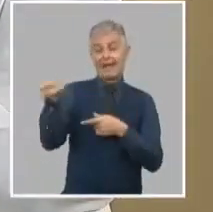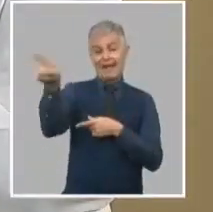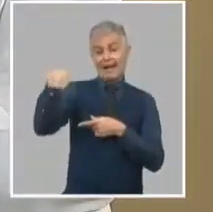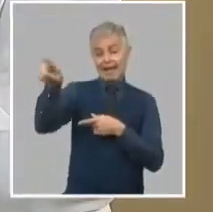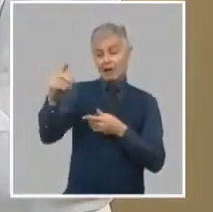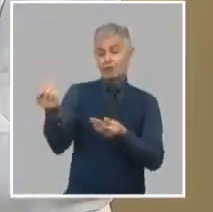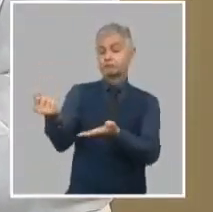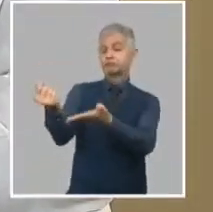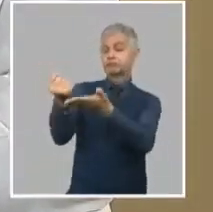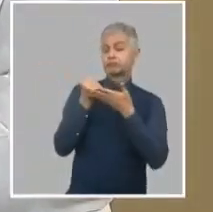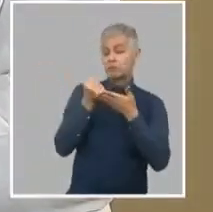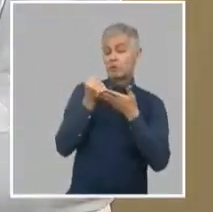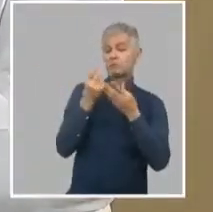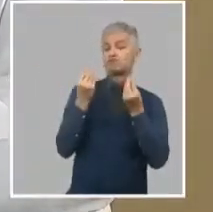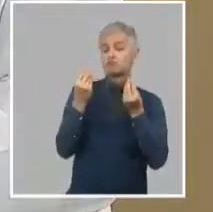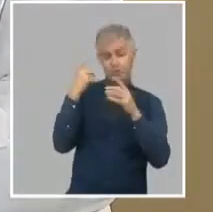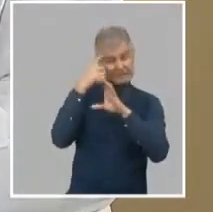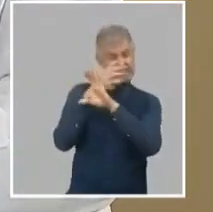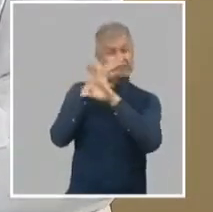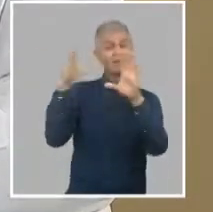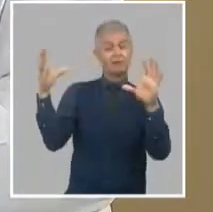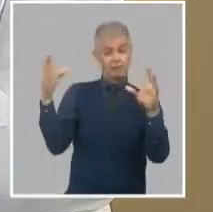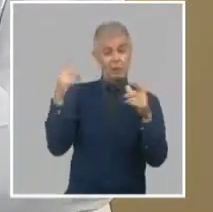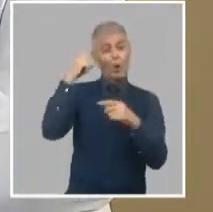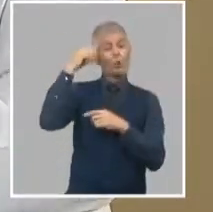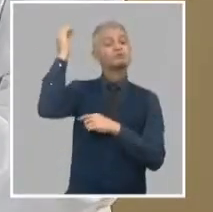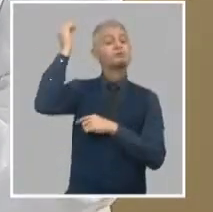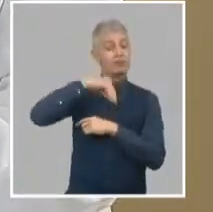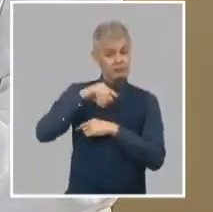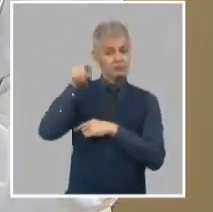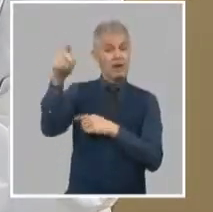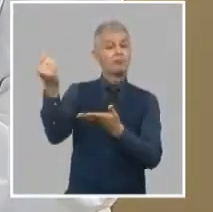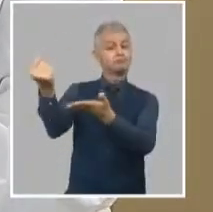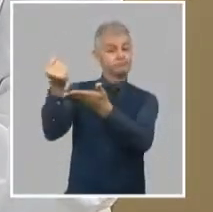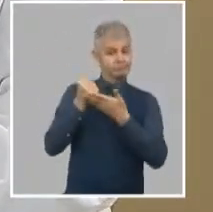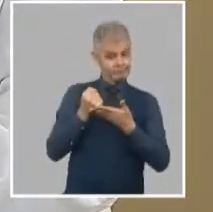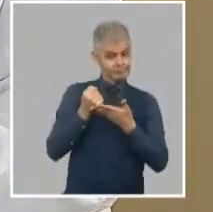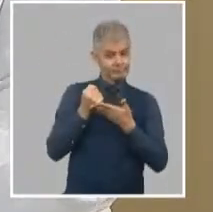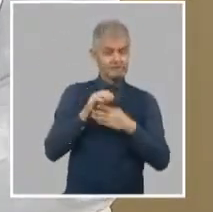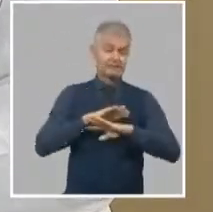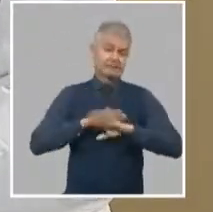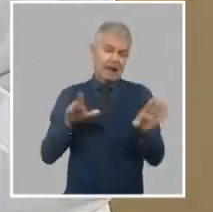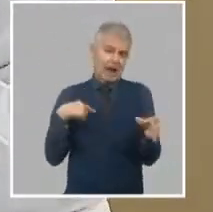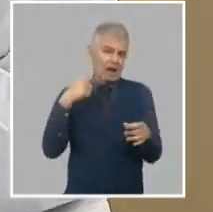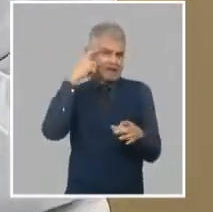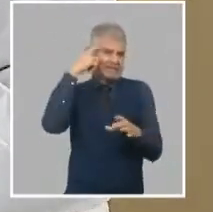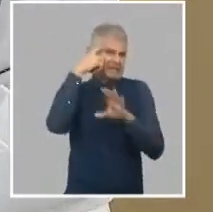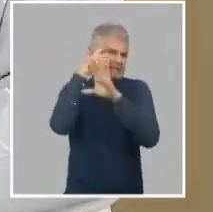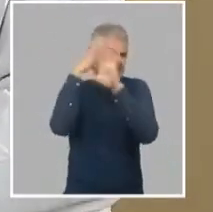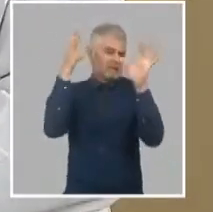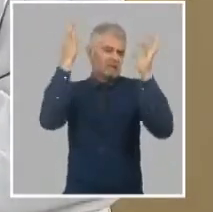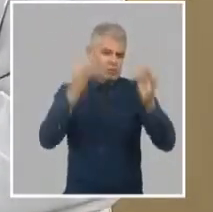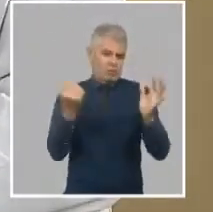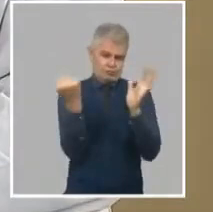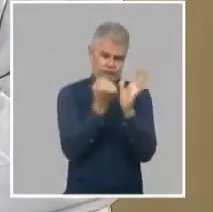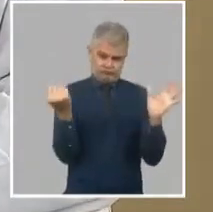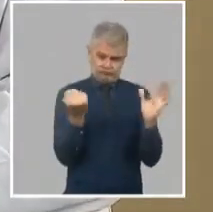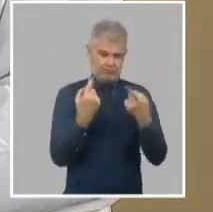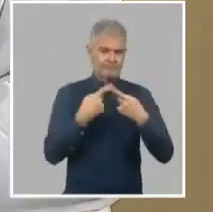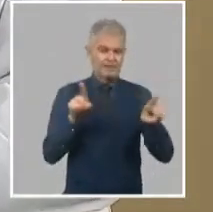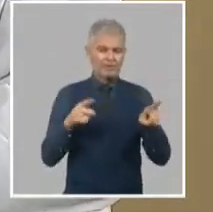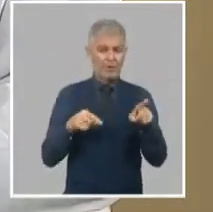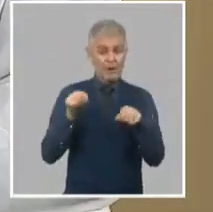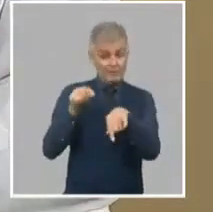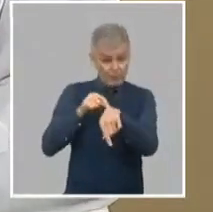nos aportaron mucho a nosotros en el conocimiento de lo que ya hoy es ciencia constituida, pero que en ese momento era algo